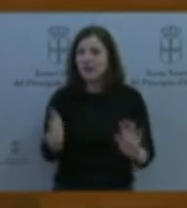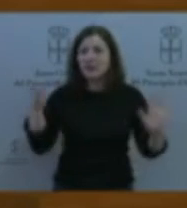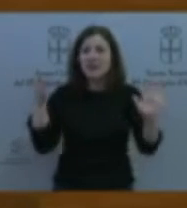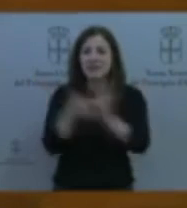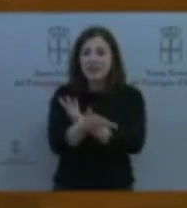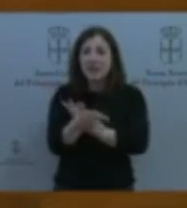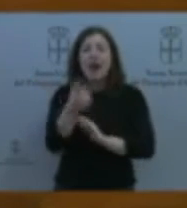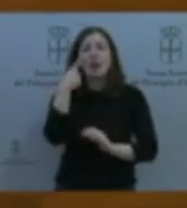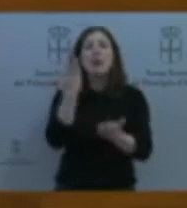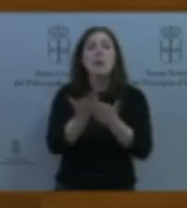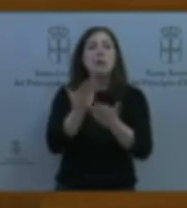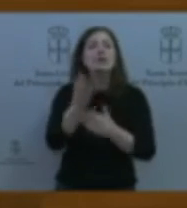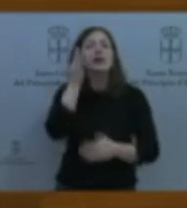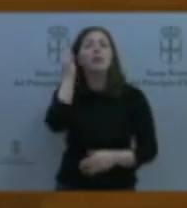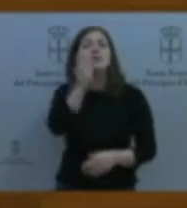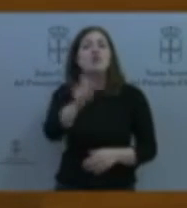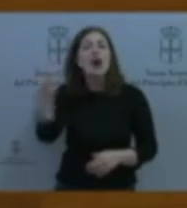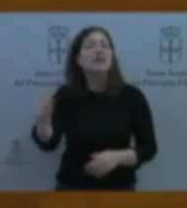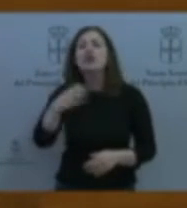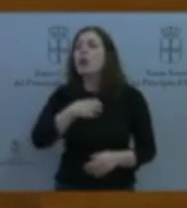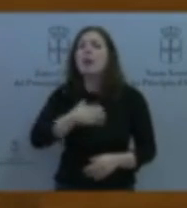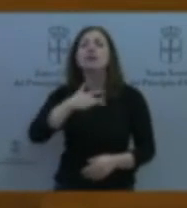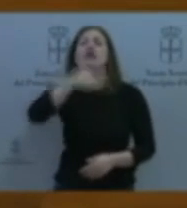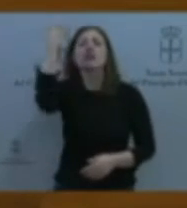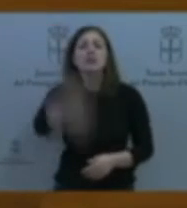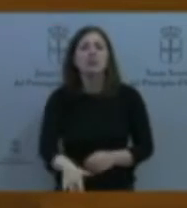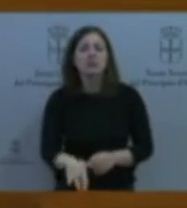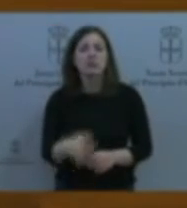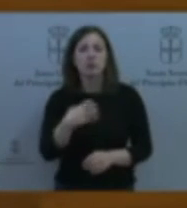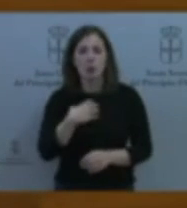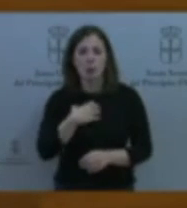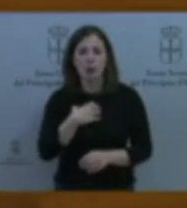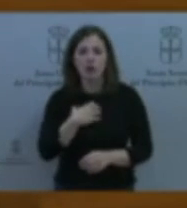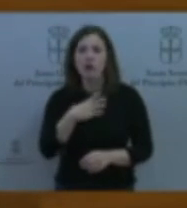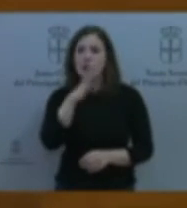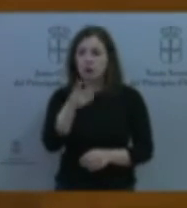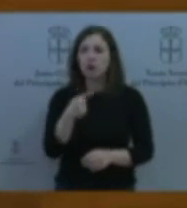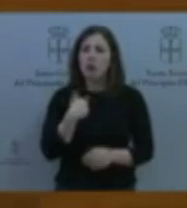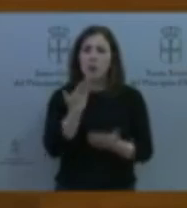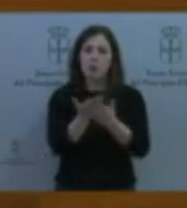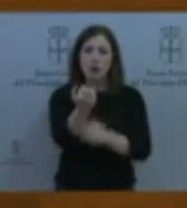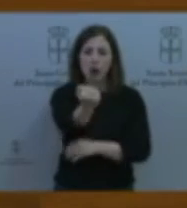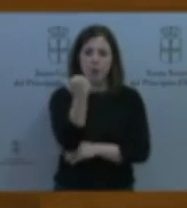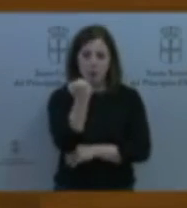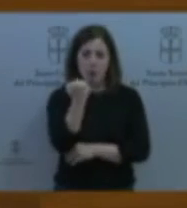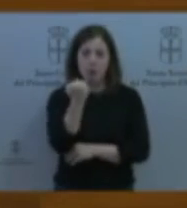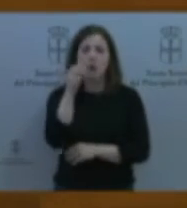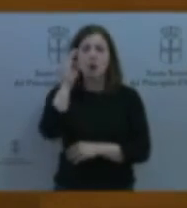consentir. Les pido el apoyo, por tanto, a esta PNL, a esta propuesta de mi grupo parlamentario. Gracias.